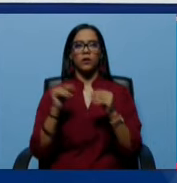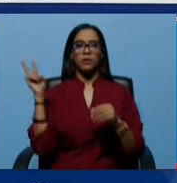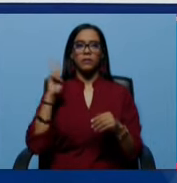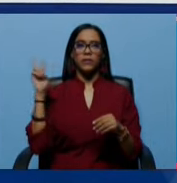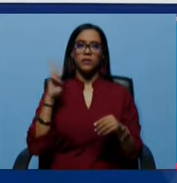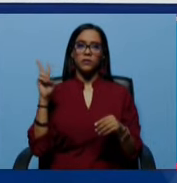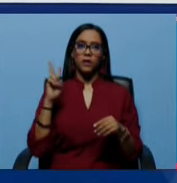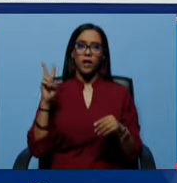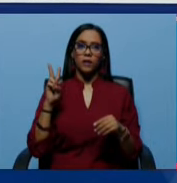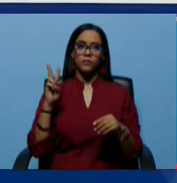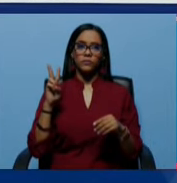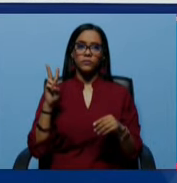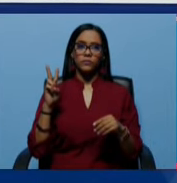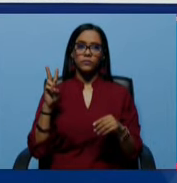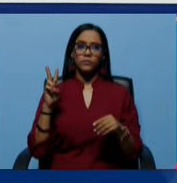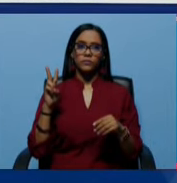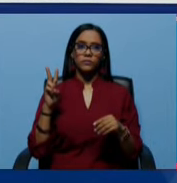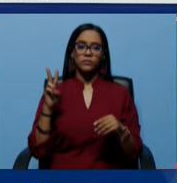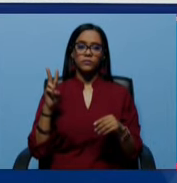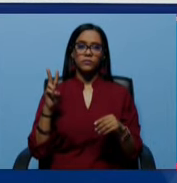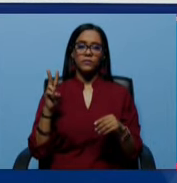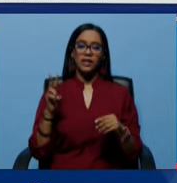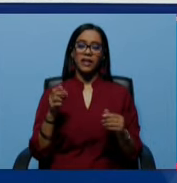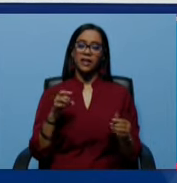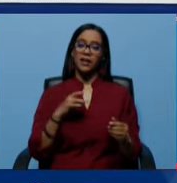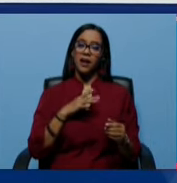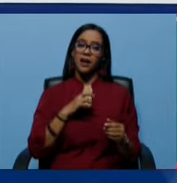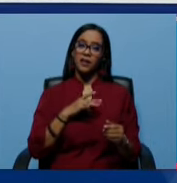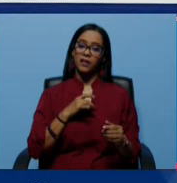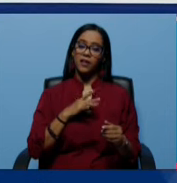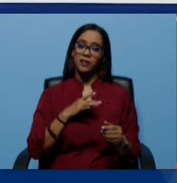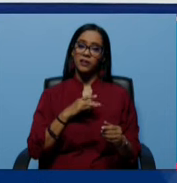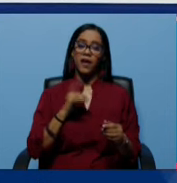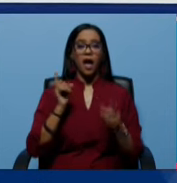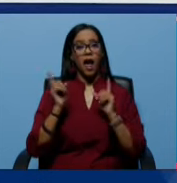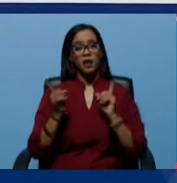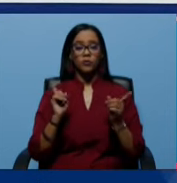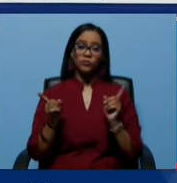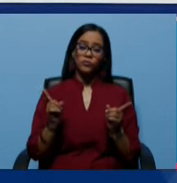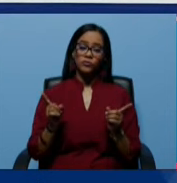venezolanos y venezolanas, les arde a algunos.